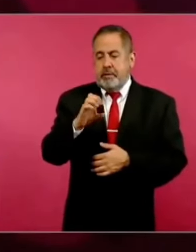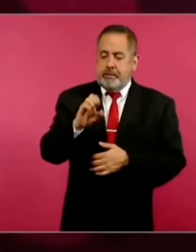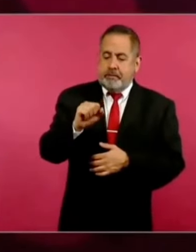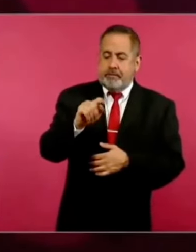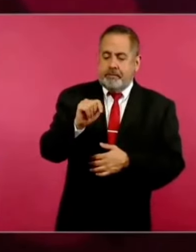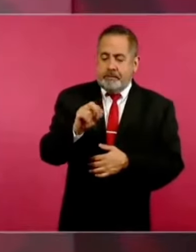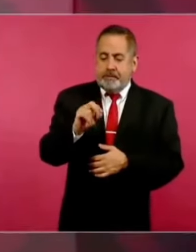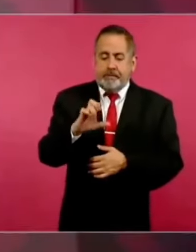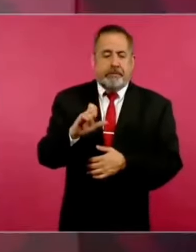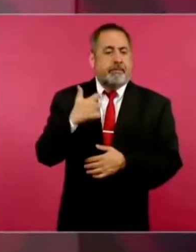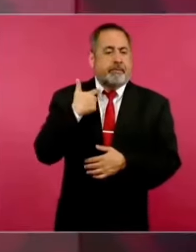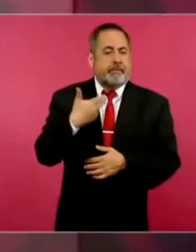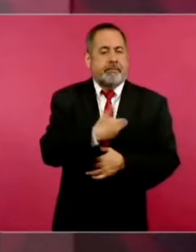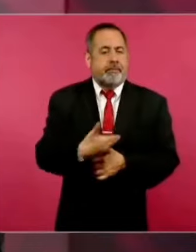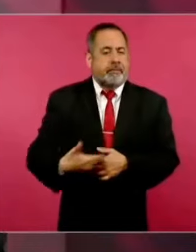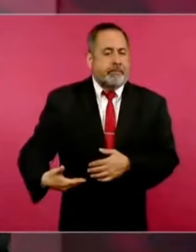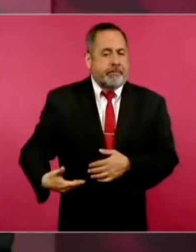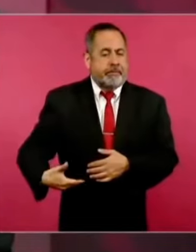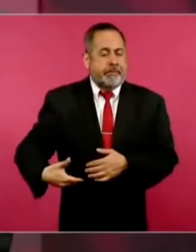del gobierno de Calderón.